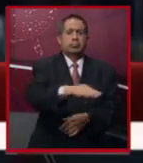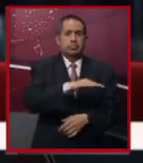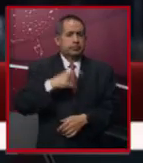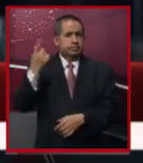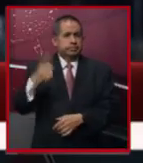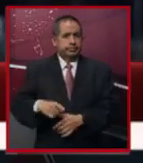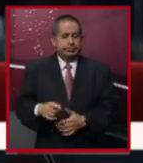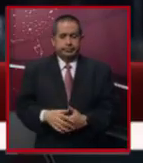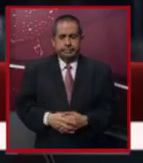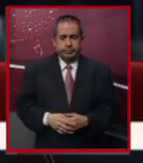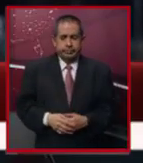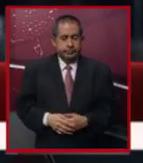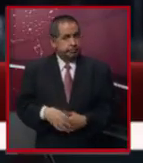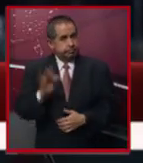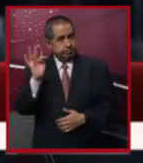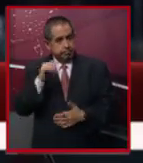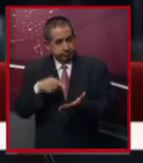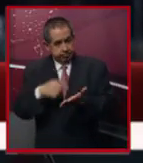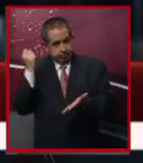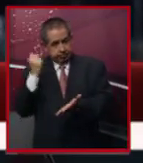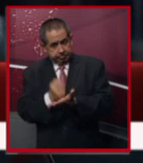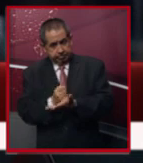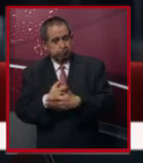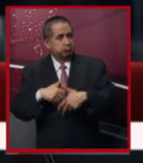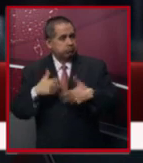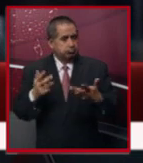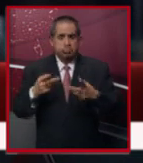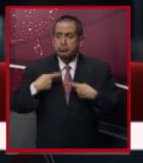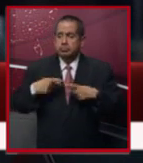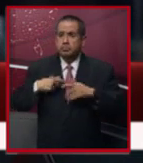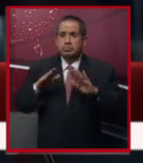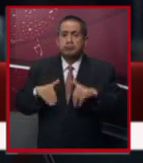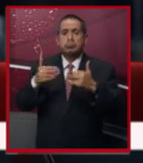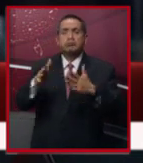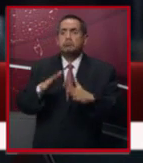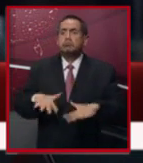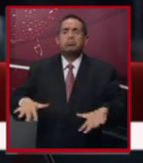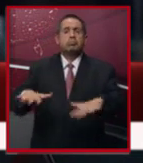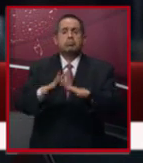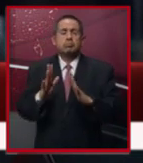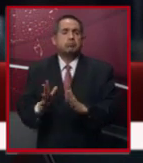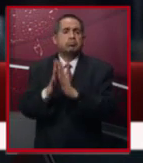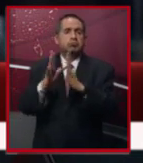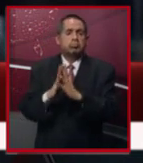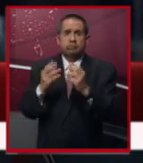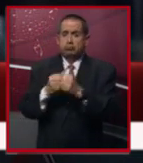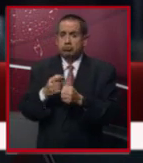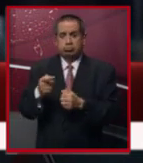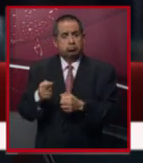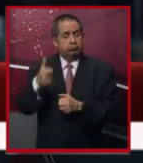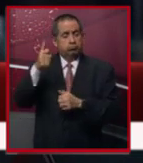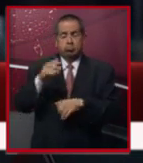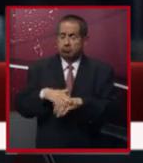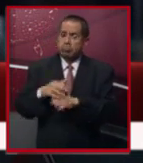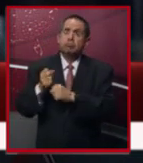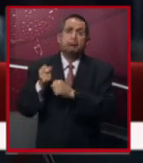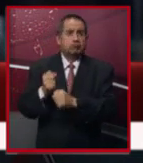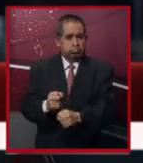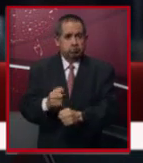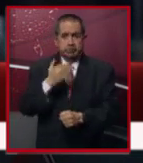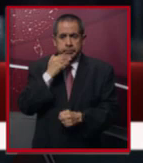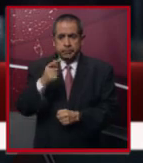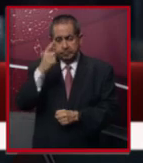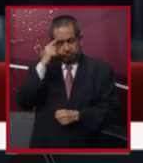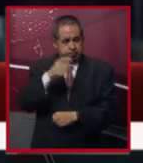Así, de aprobarse este dictamen, el ejercicio participativo de la sociedad mexicana se impulsaría y el ejercicio del